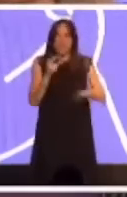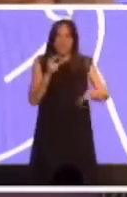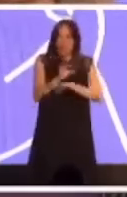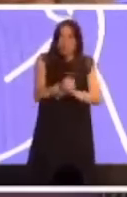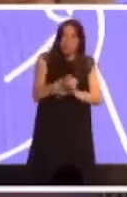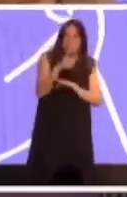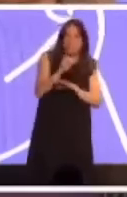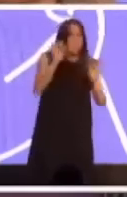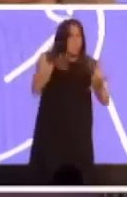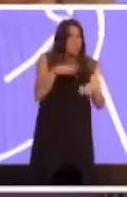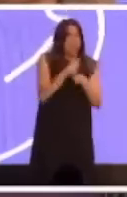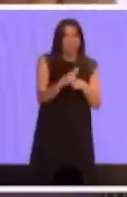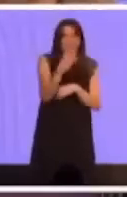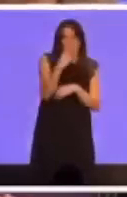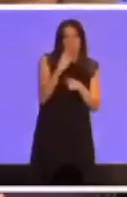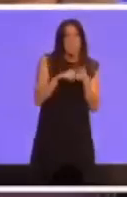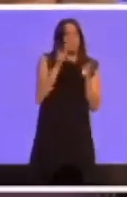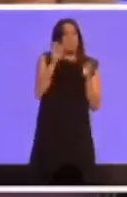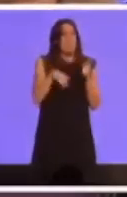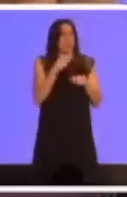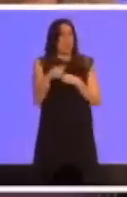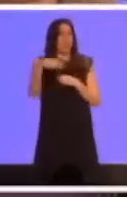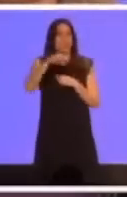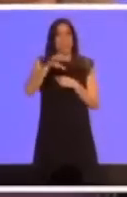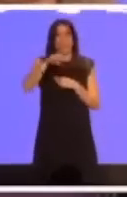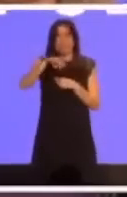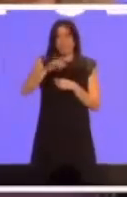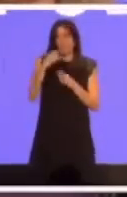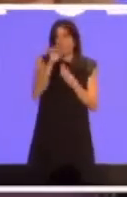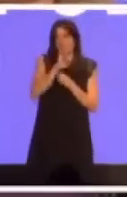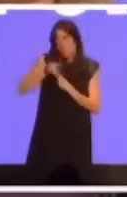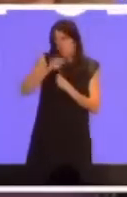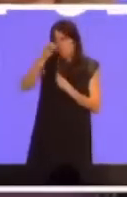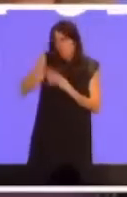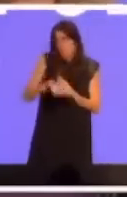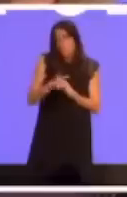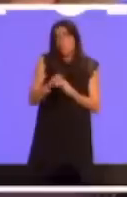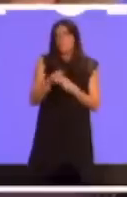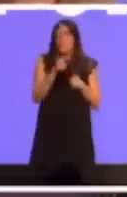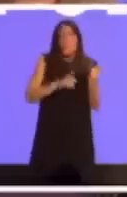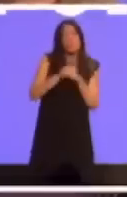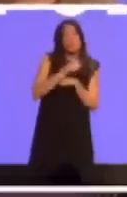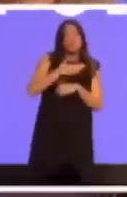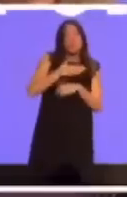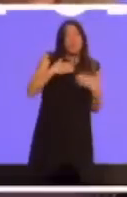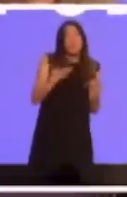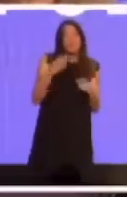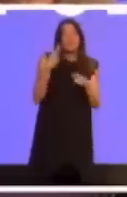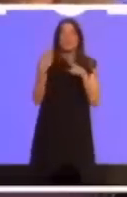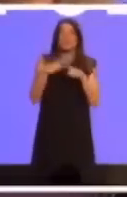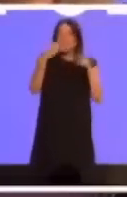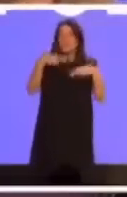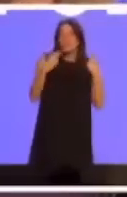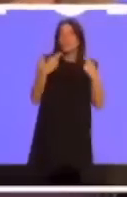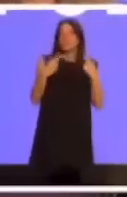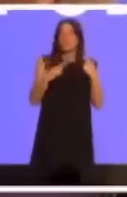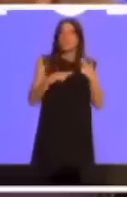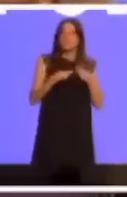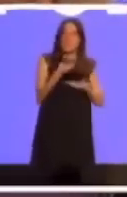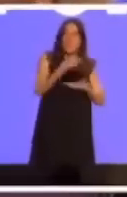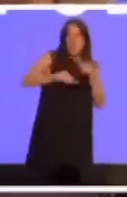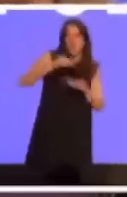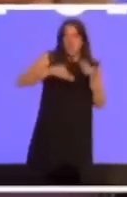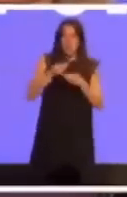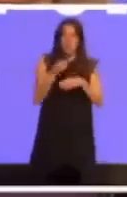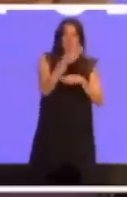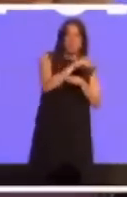como está haciendo yo nevarra y como está haciendo Noemí en Canarias nuestra prioridad es que haya políticas públicas de Reconciliación nuestra